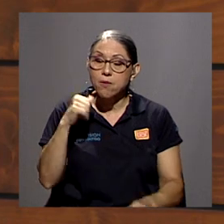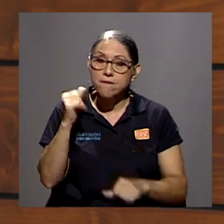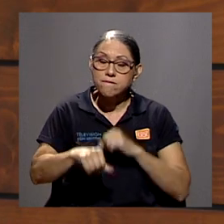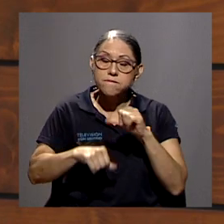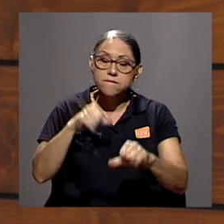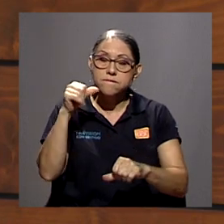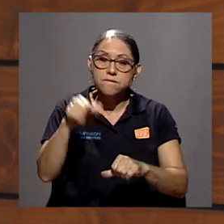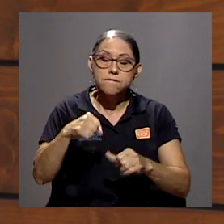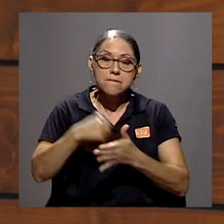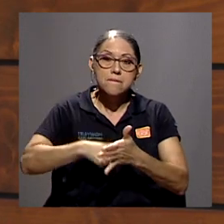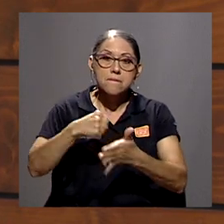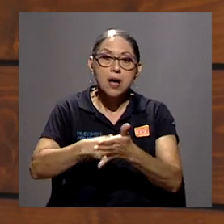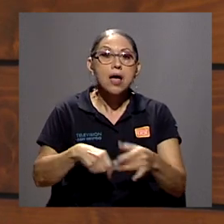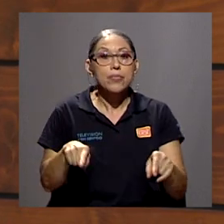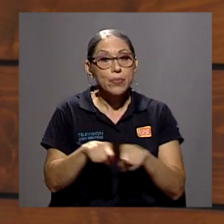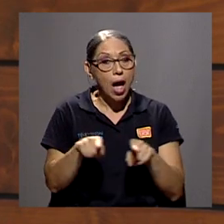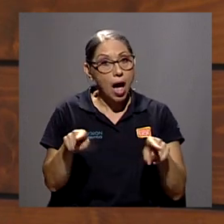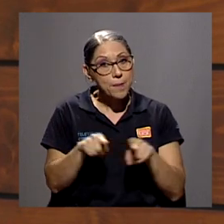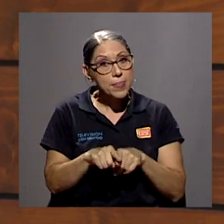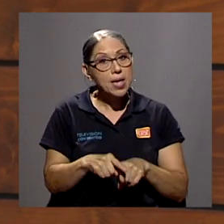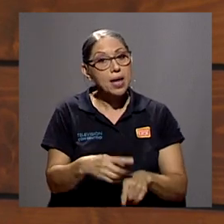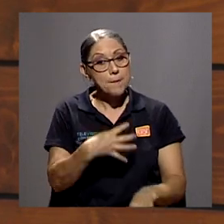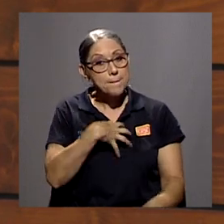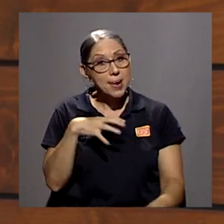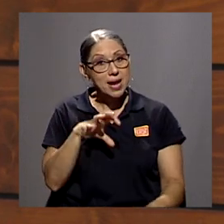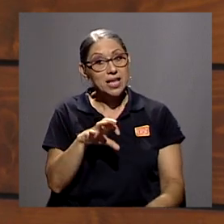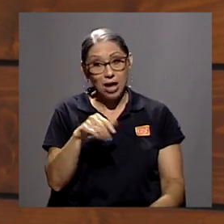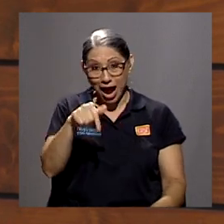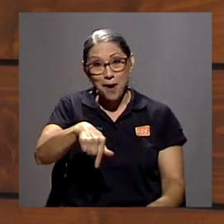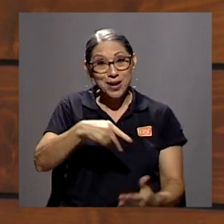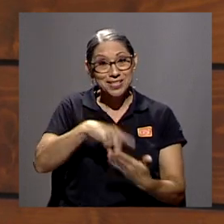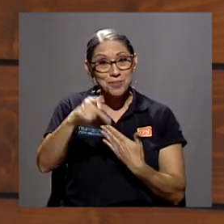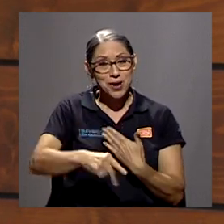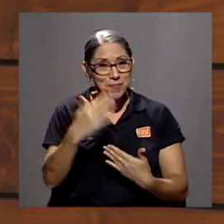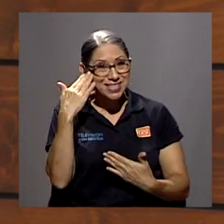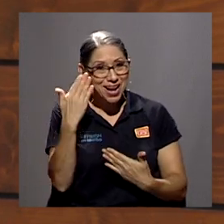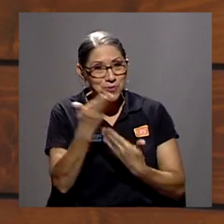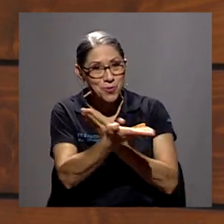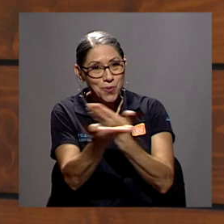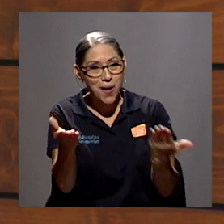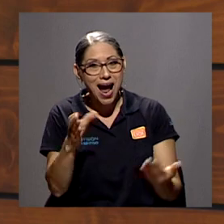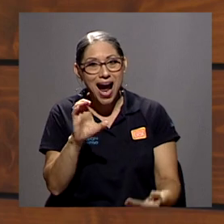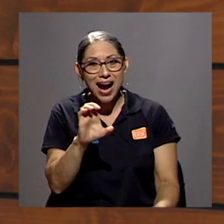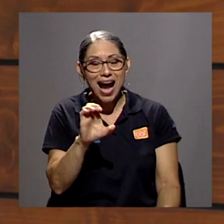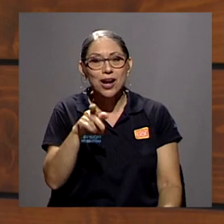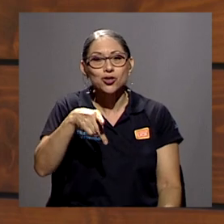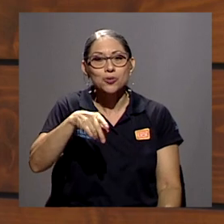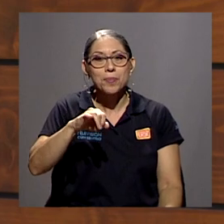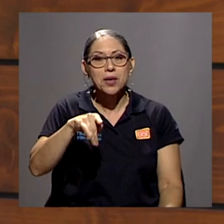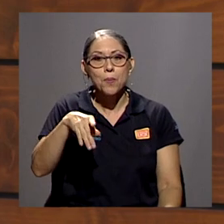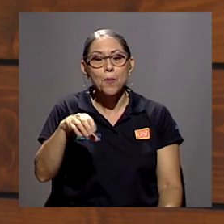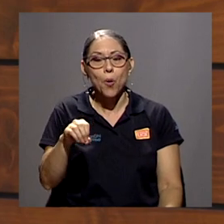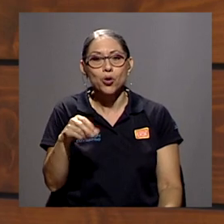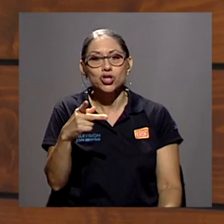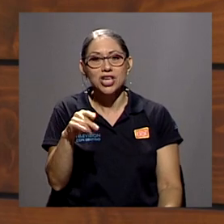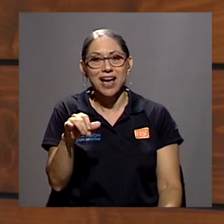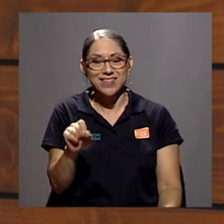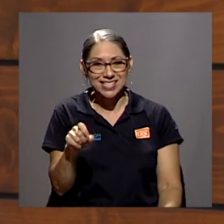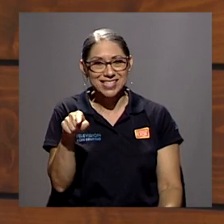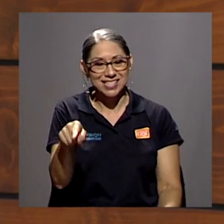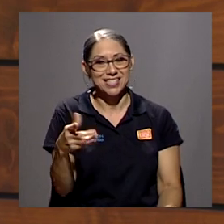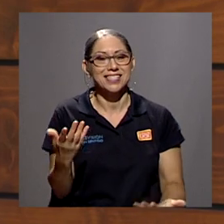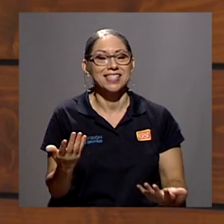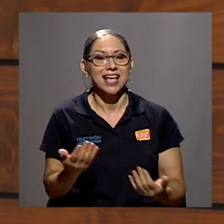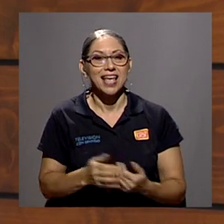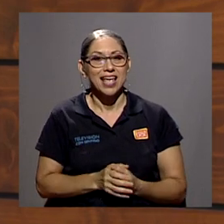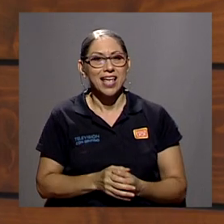también merece que haya un programa como estos para enviarle un saludo muy importante acá los pipos chávez a su puesto